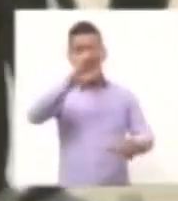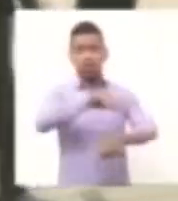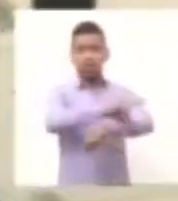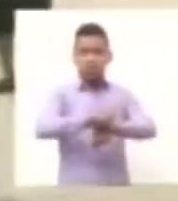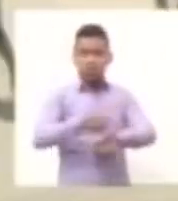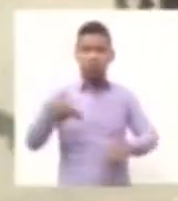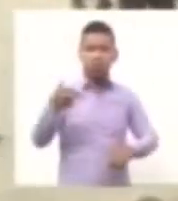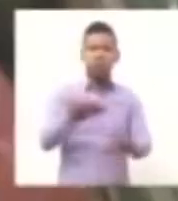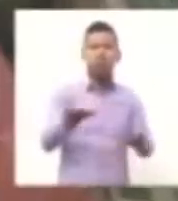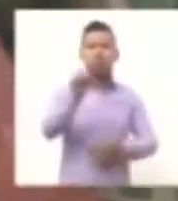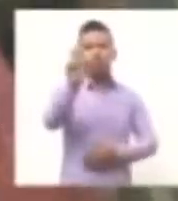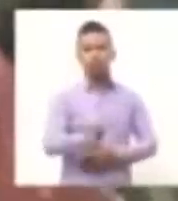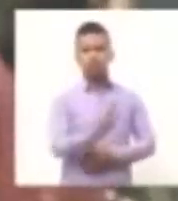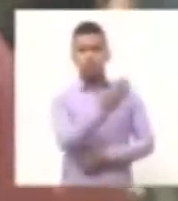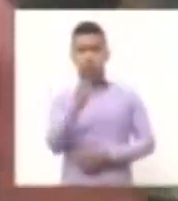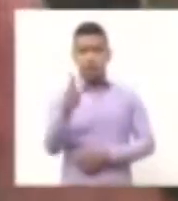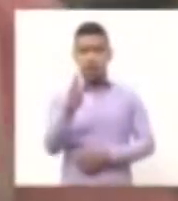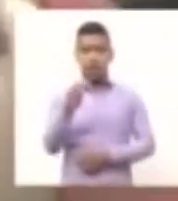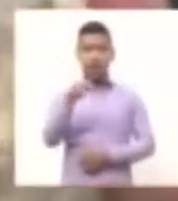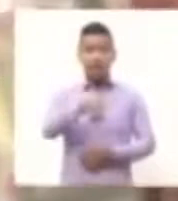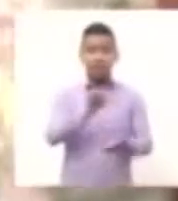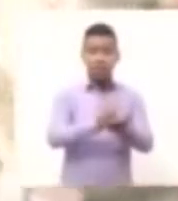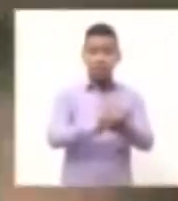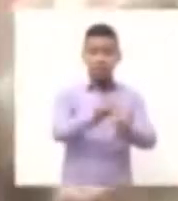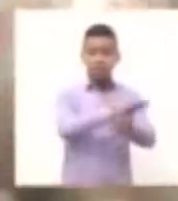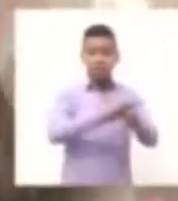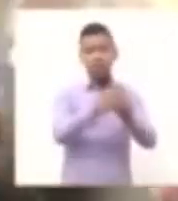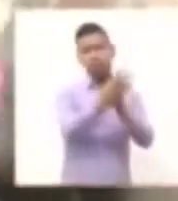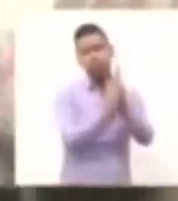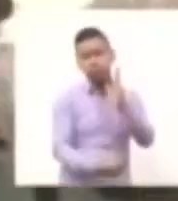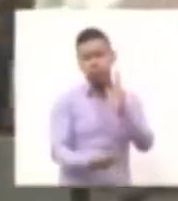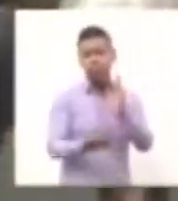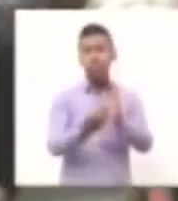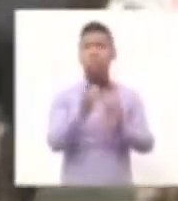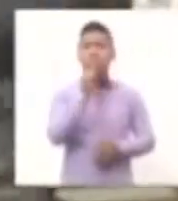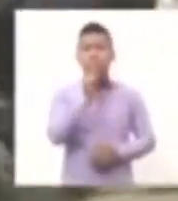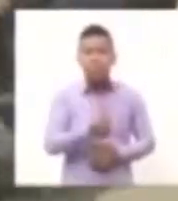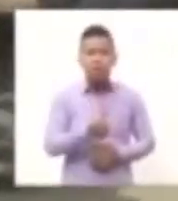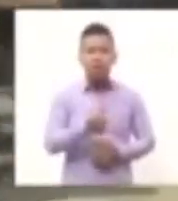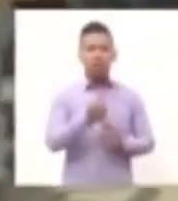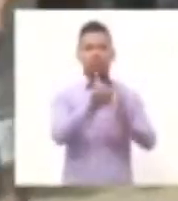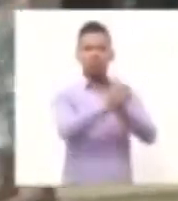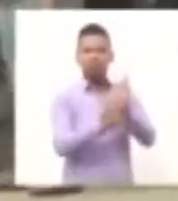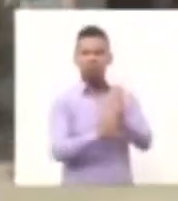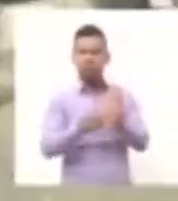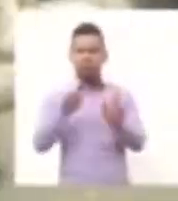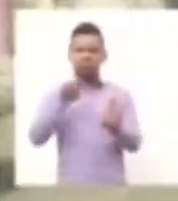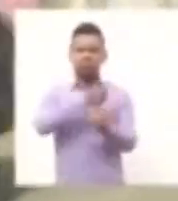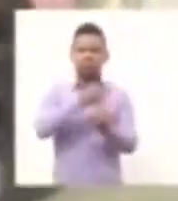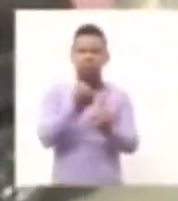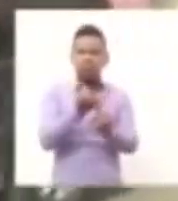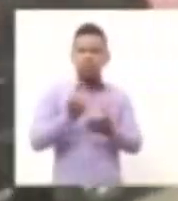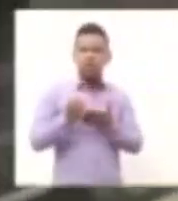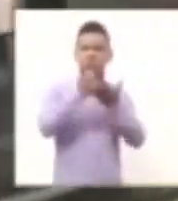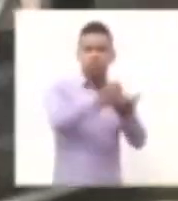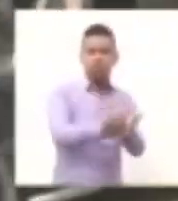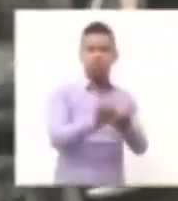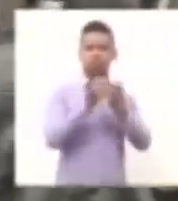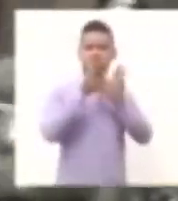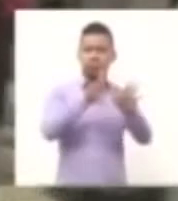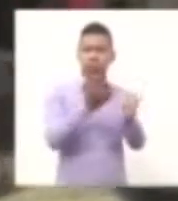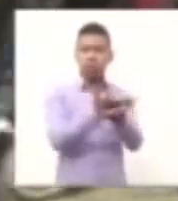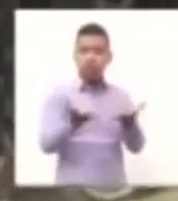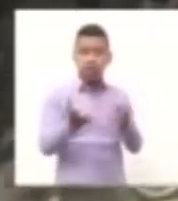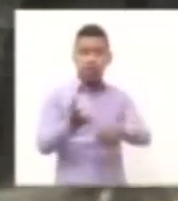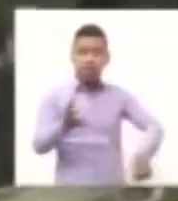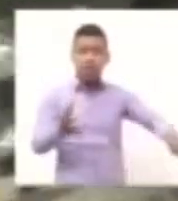de Barranquilla. En estos sectores deprimidos, donde la pobreza extrema y la falta de programas sociales y educativos se han convertido en caldo